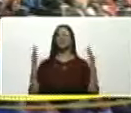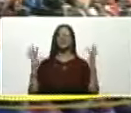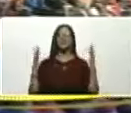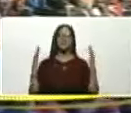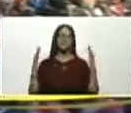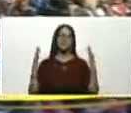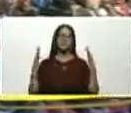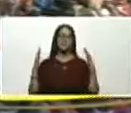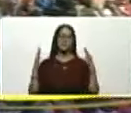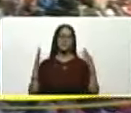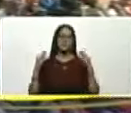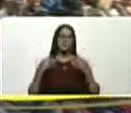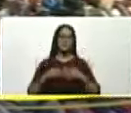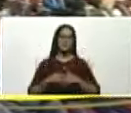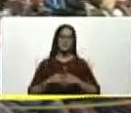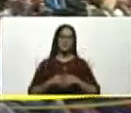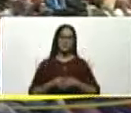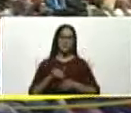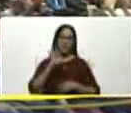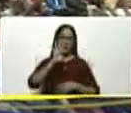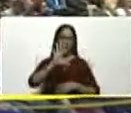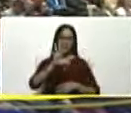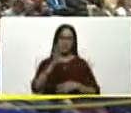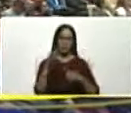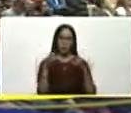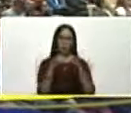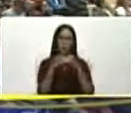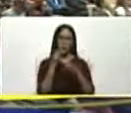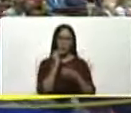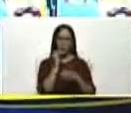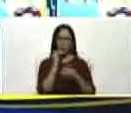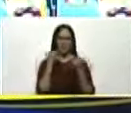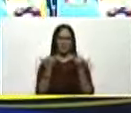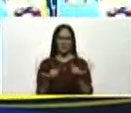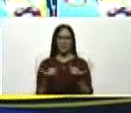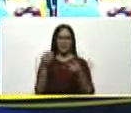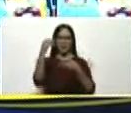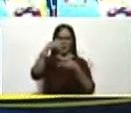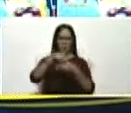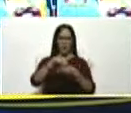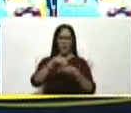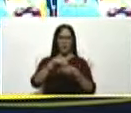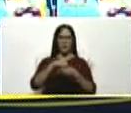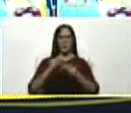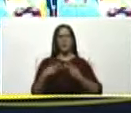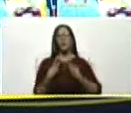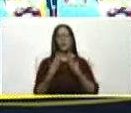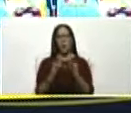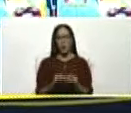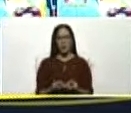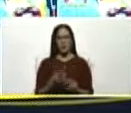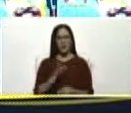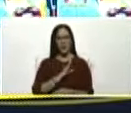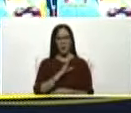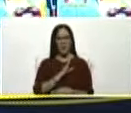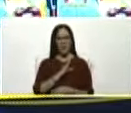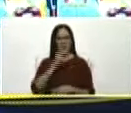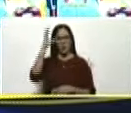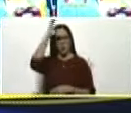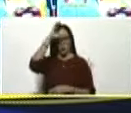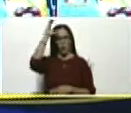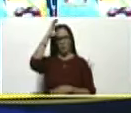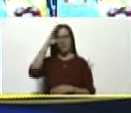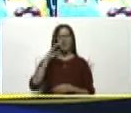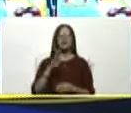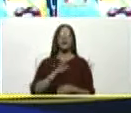Y una quinta generación ya incorporada, por voluntad propia, con conciencia